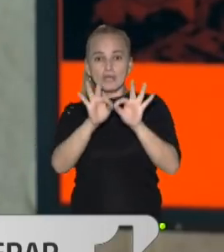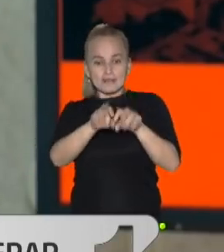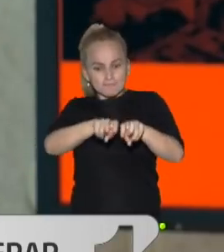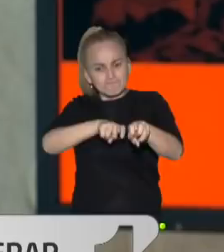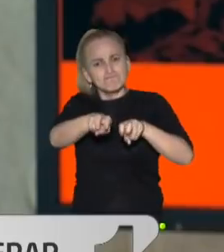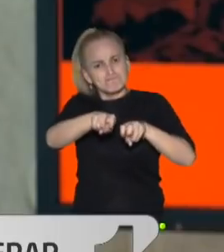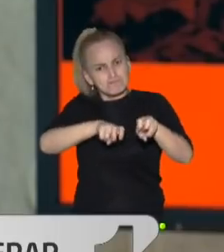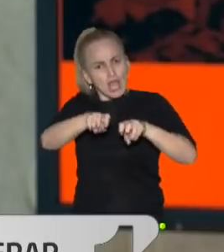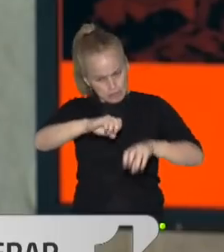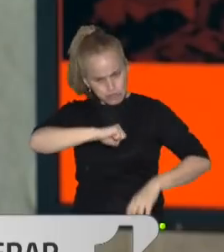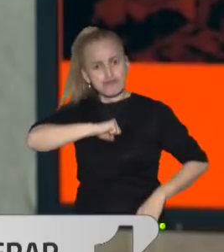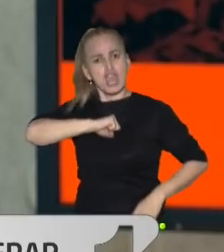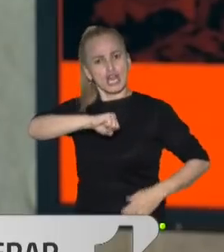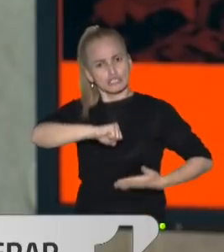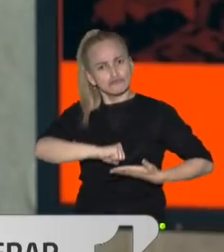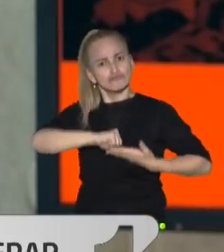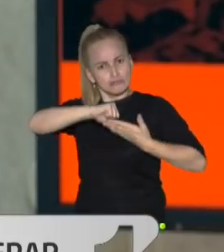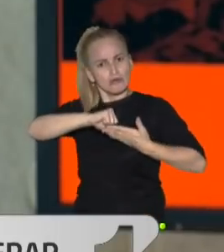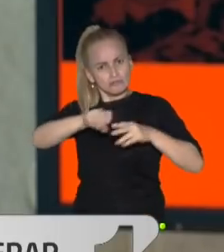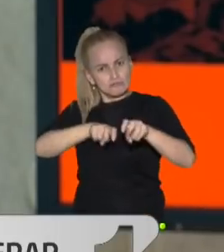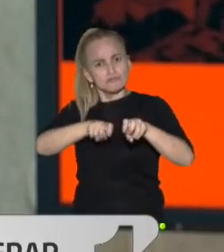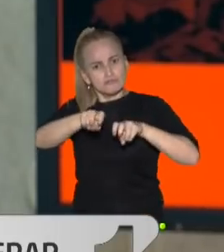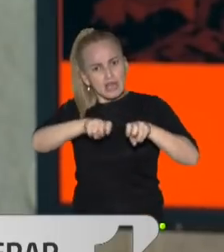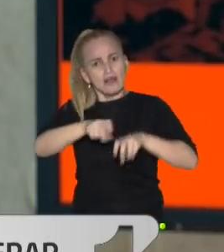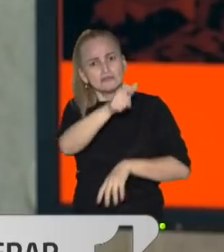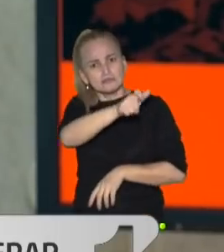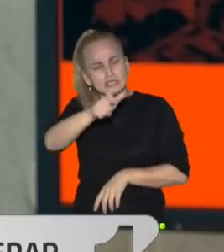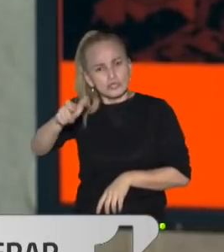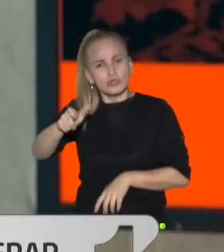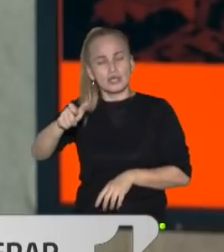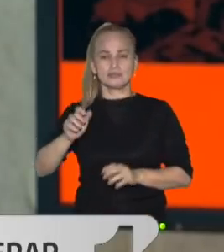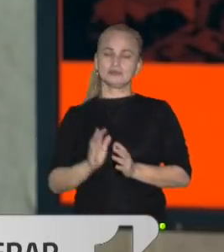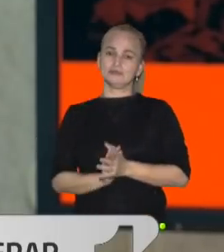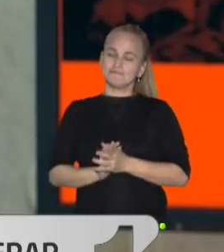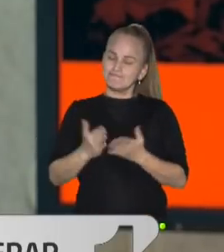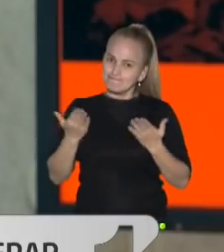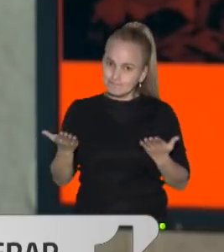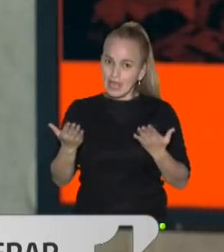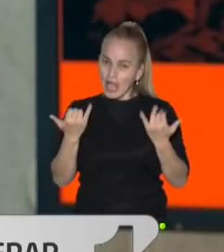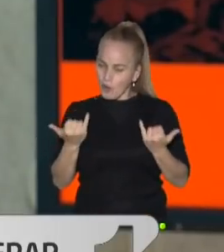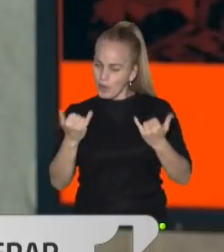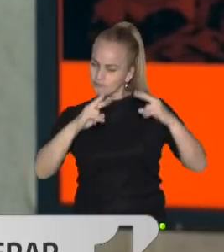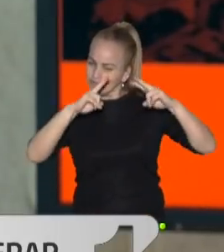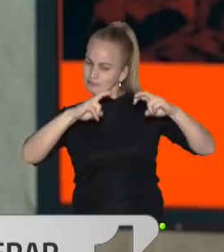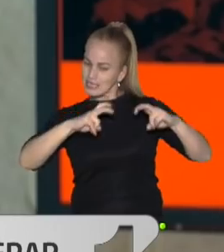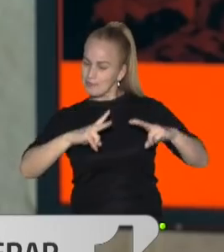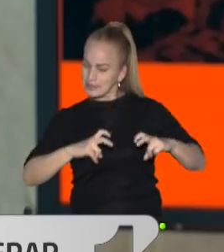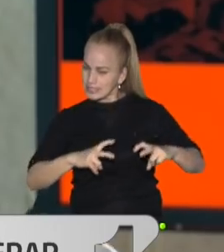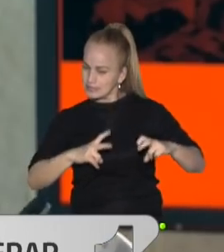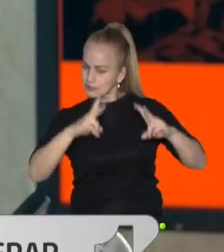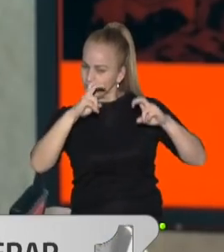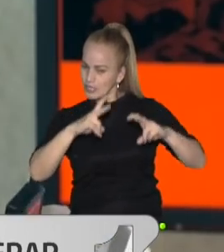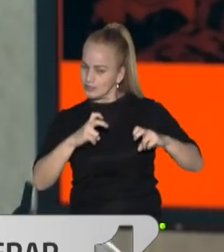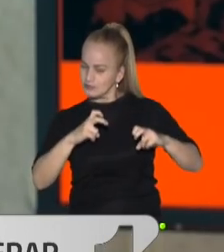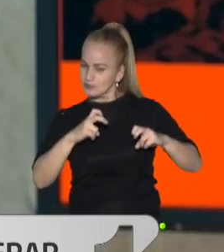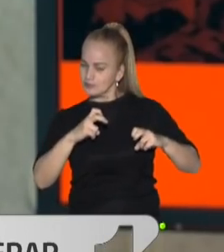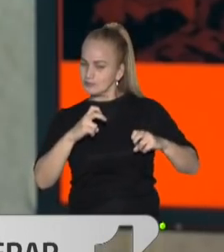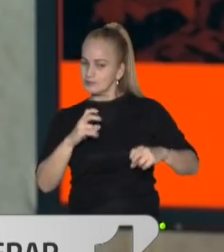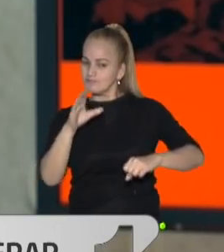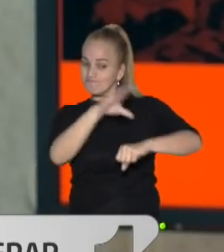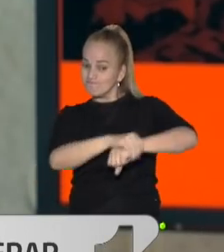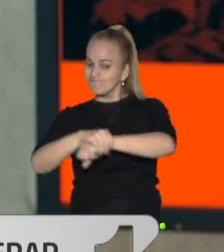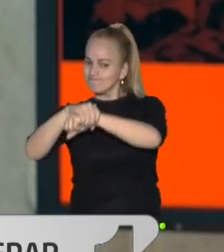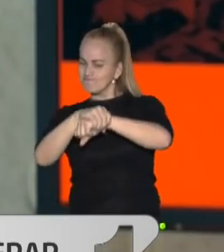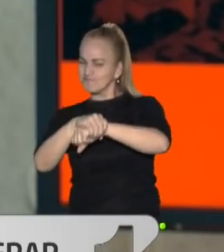movilidad de las personas como un derecho fundamental. Y esperamos entonces que se hagan las investigaciones y la judicialización de